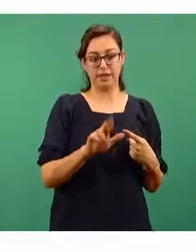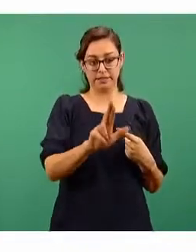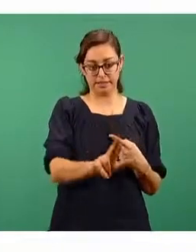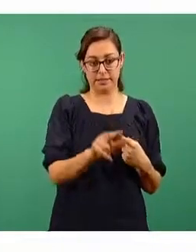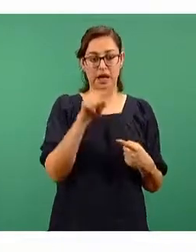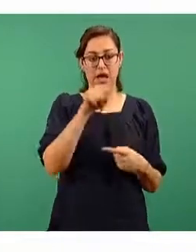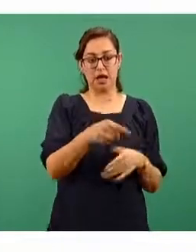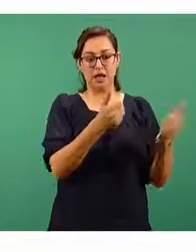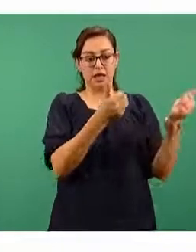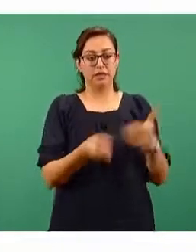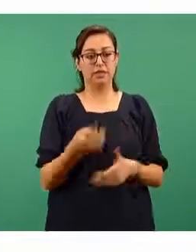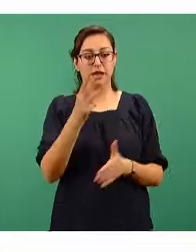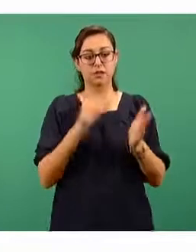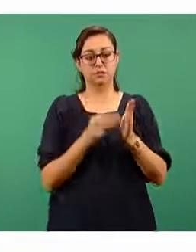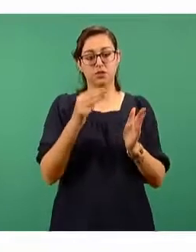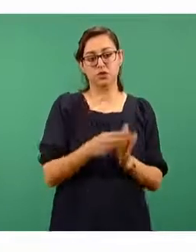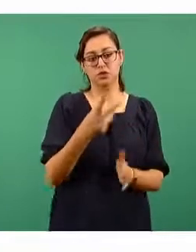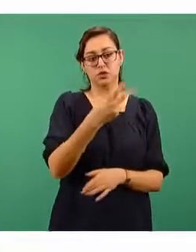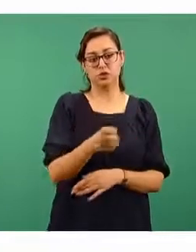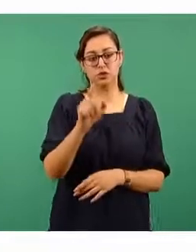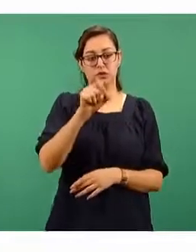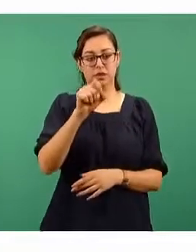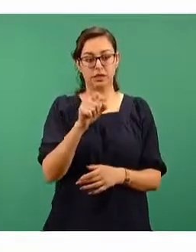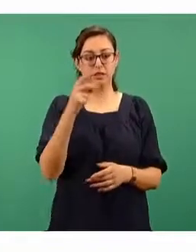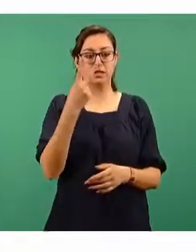de la que han llegado